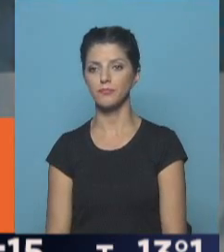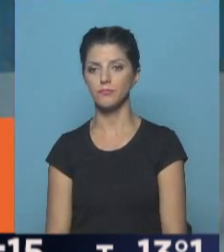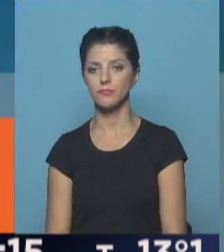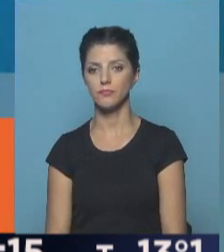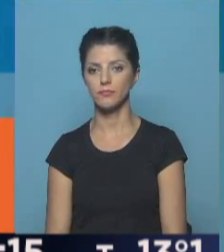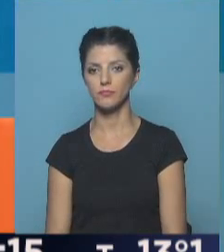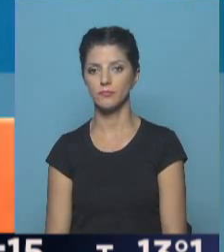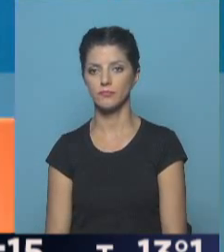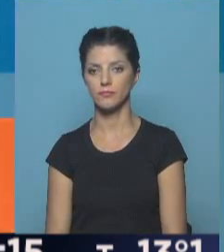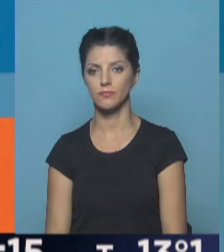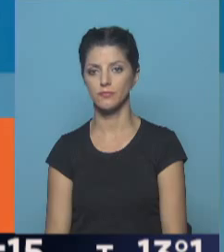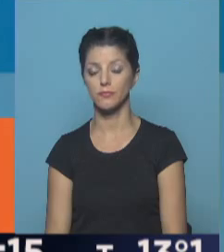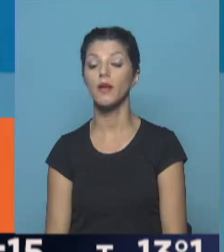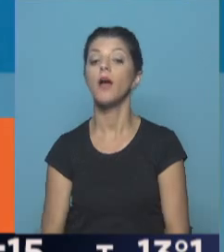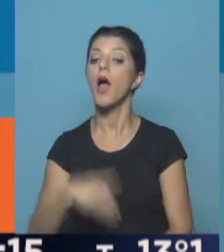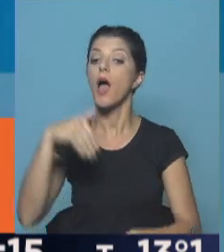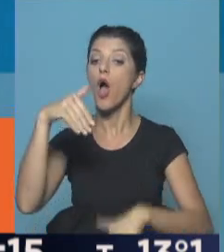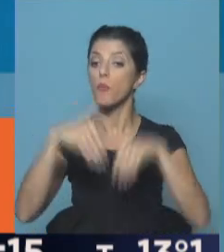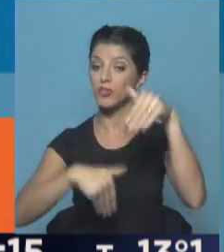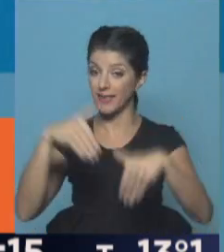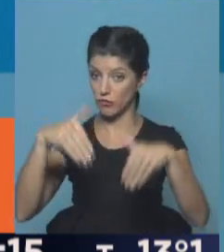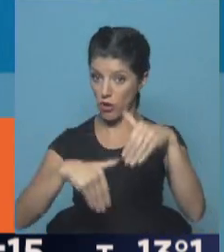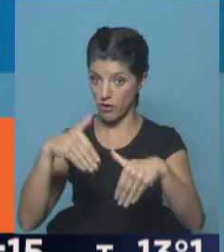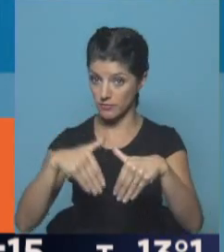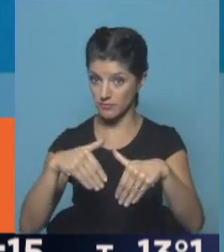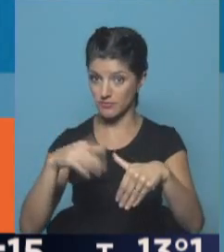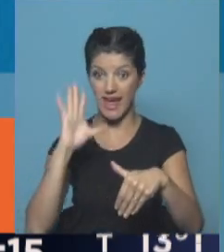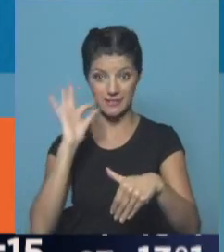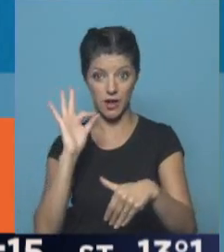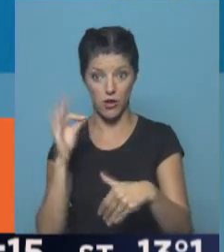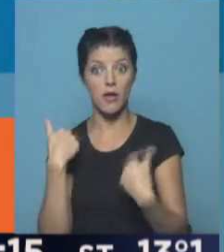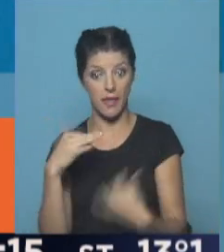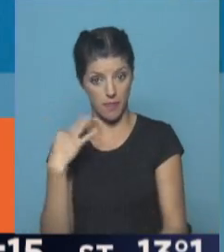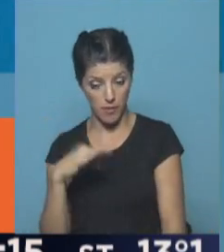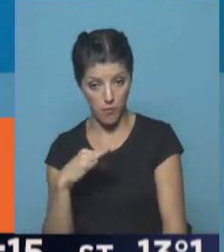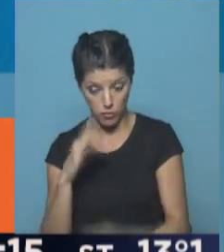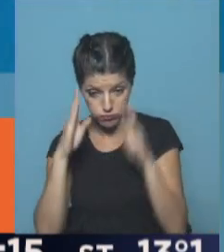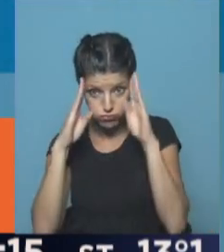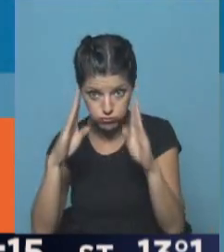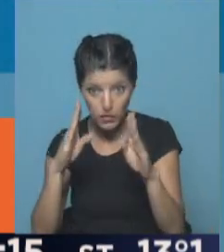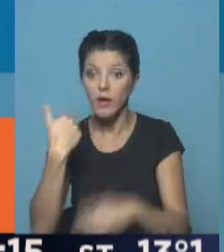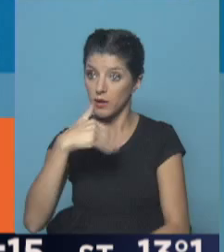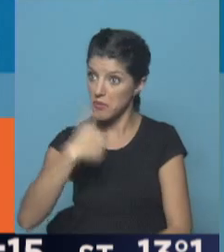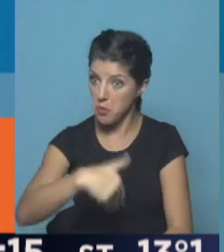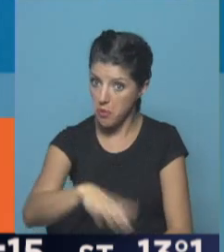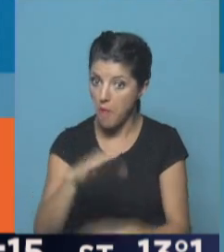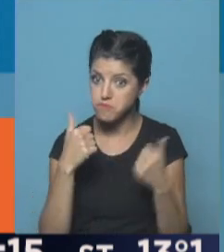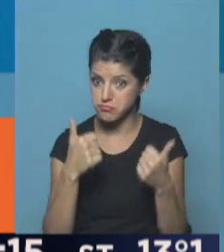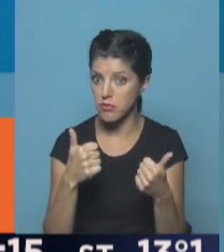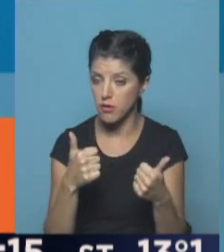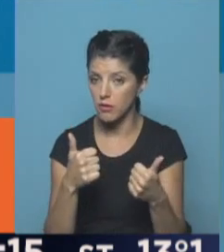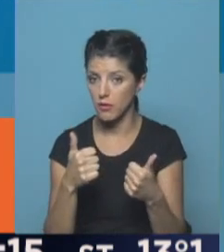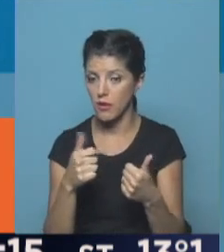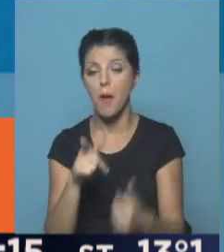Las elecciones es algo claramente que hay que recorrer y lo vamos a hacer muy bien. Yo creo que